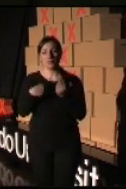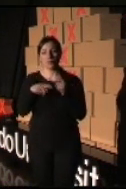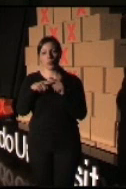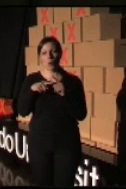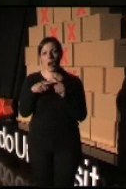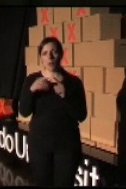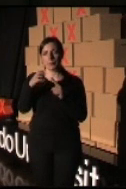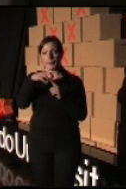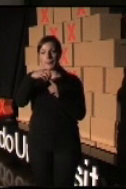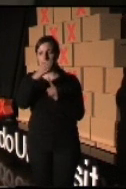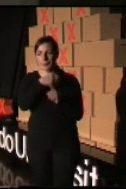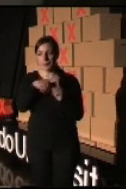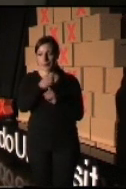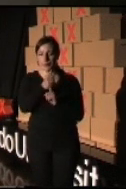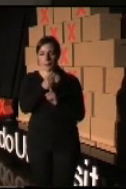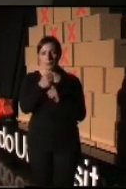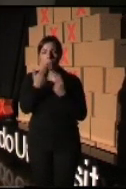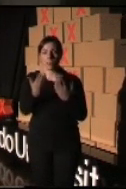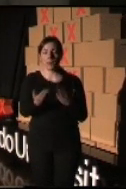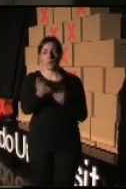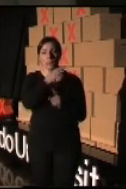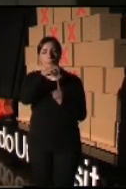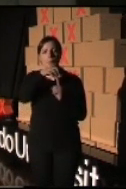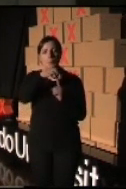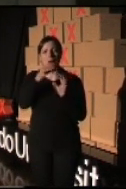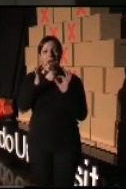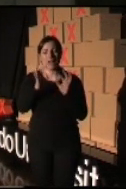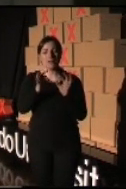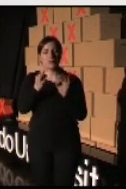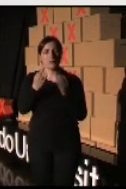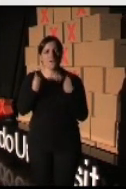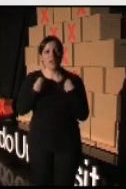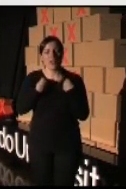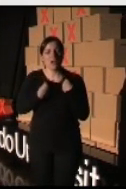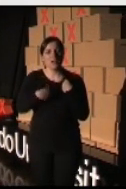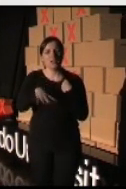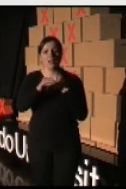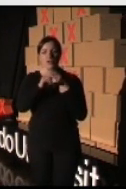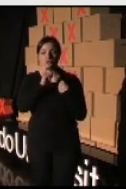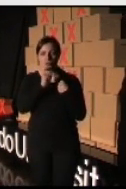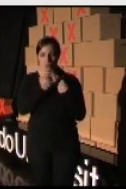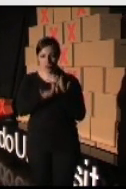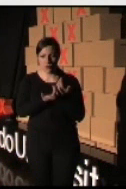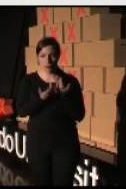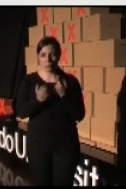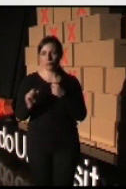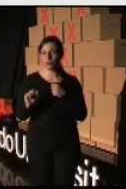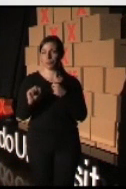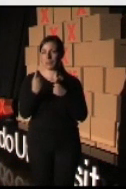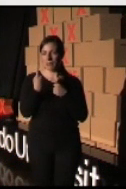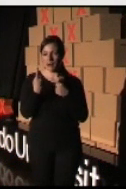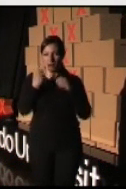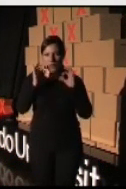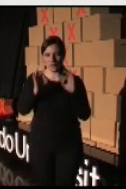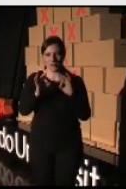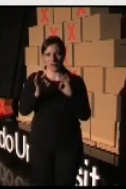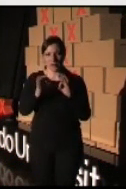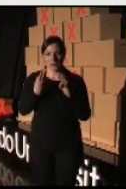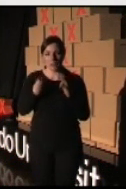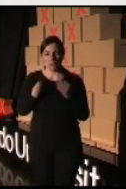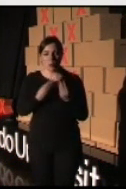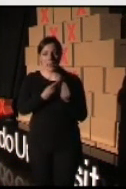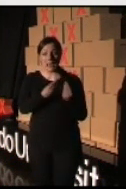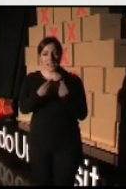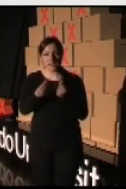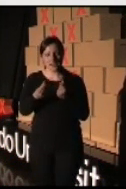hito. El verdadero hito es entender la esencia de la vida, por primera vez. Y esa esencia, que aquí no se